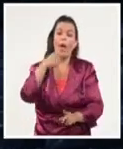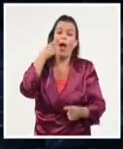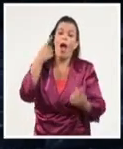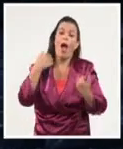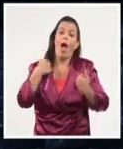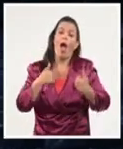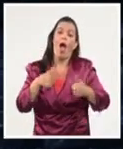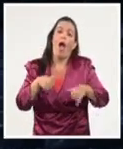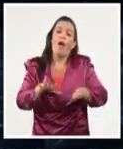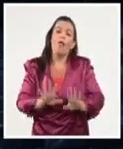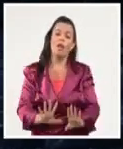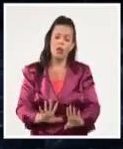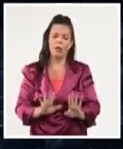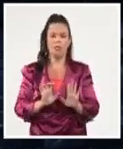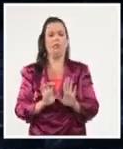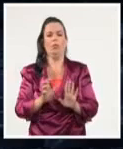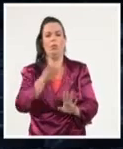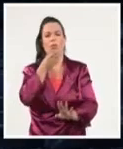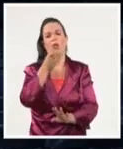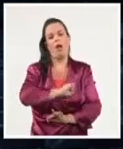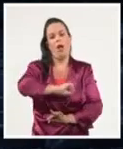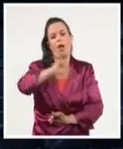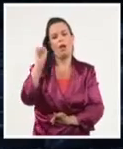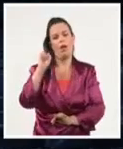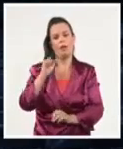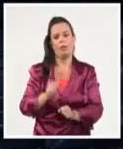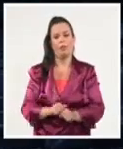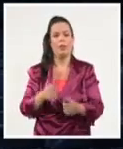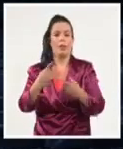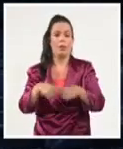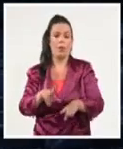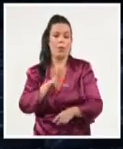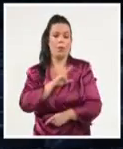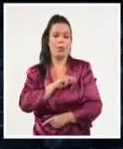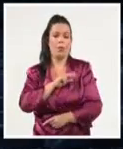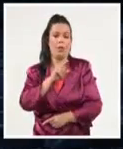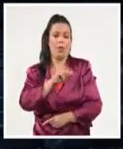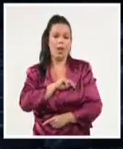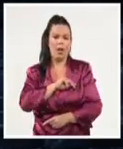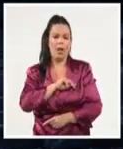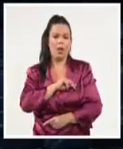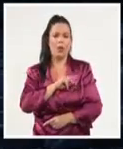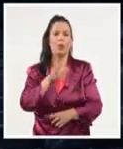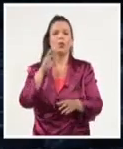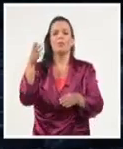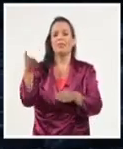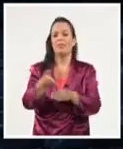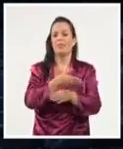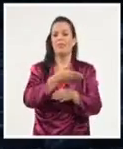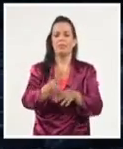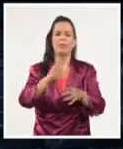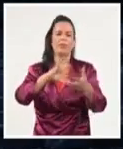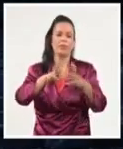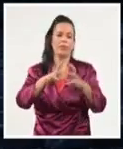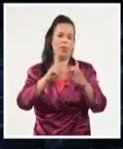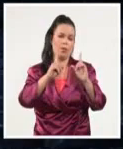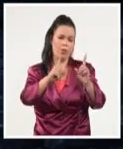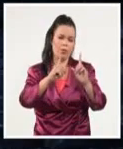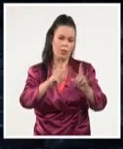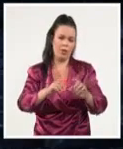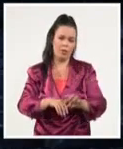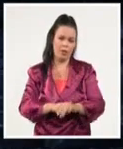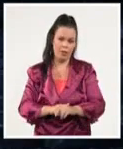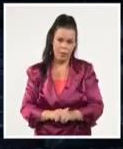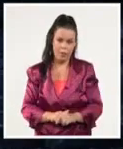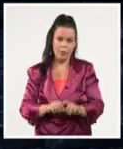le dé oxígeno. Y para colmo, es un candidato uribista, sí, pero partidistamente hablando, porque pertenece al uribista